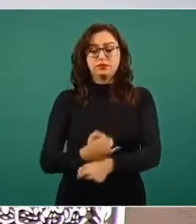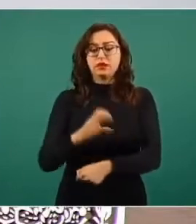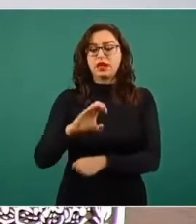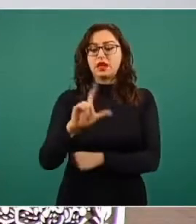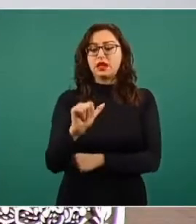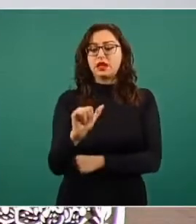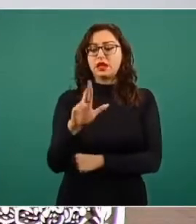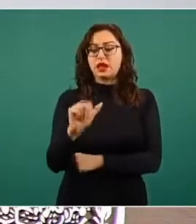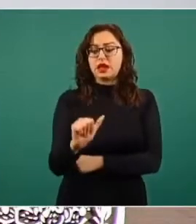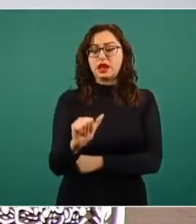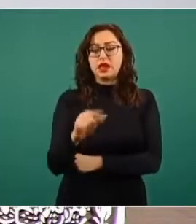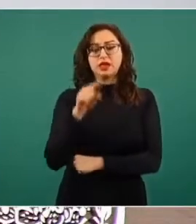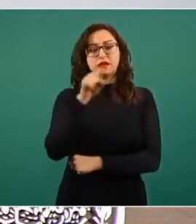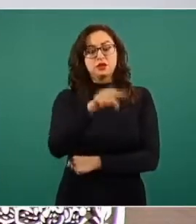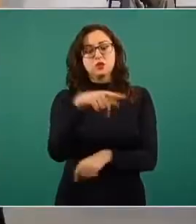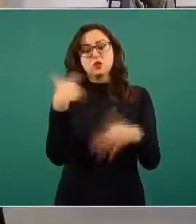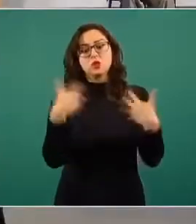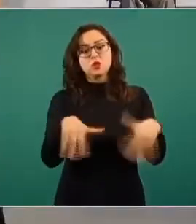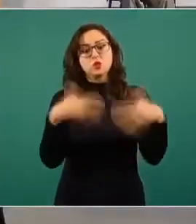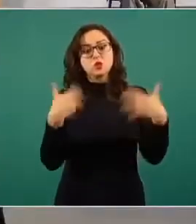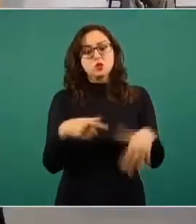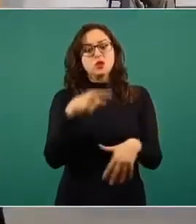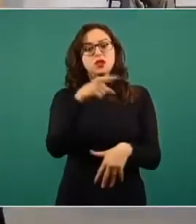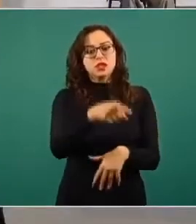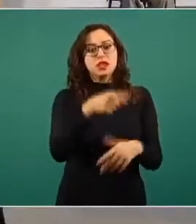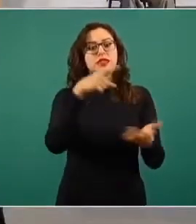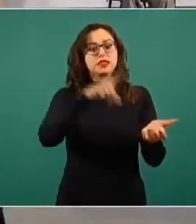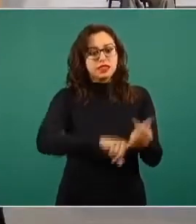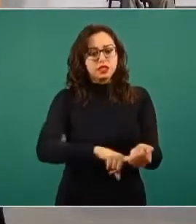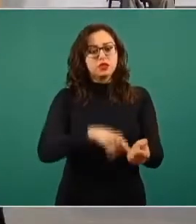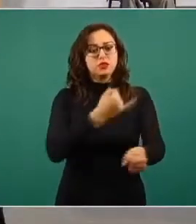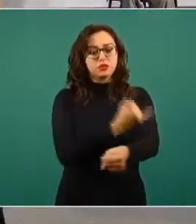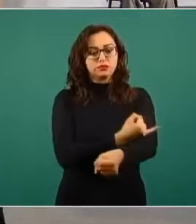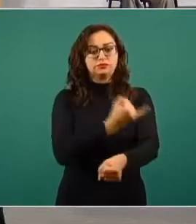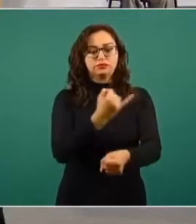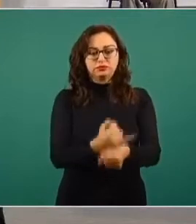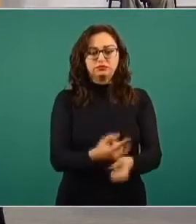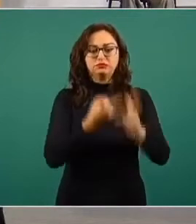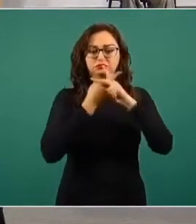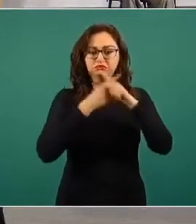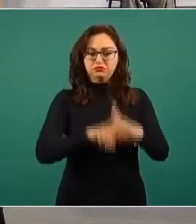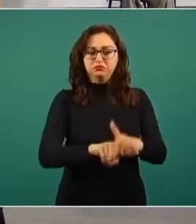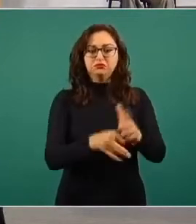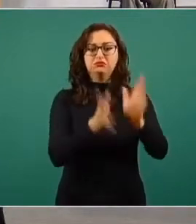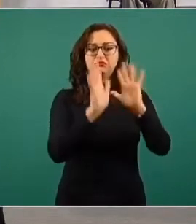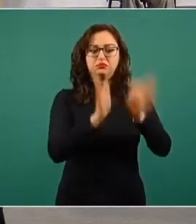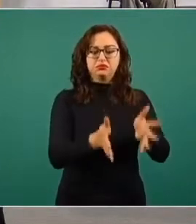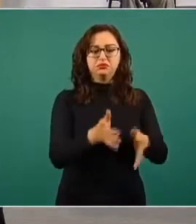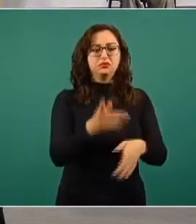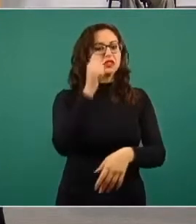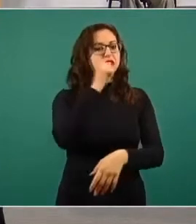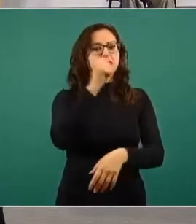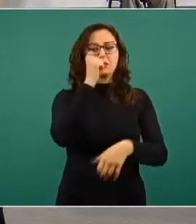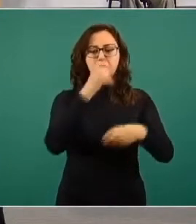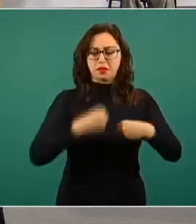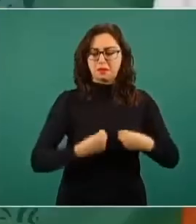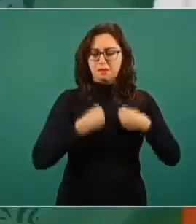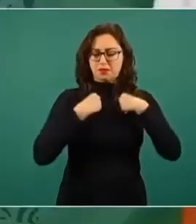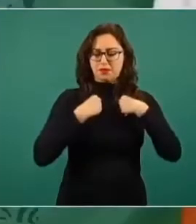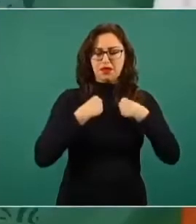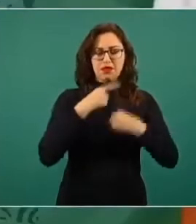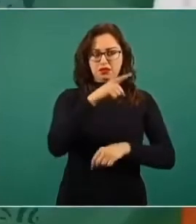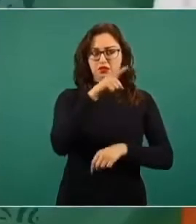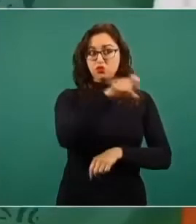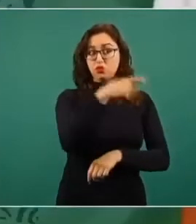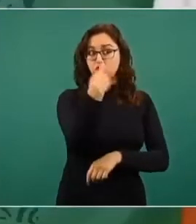al compartir el nombre de la estrategia que ella ya ha implementado en su alcaldía, Estrategia Siempre Vivas, y que evoca